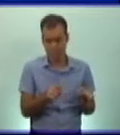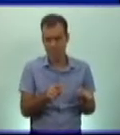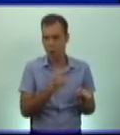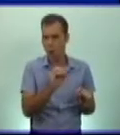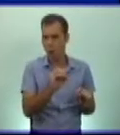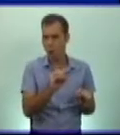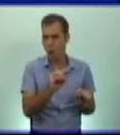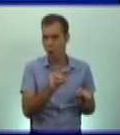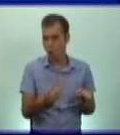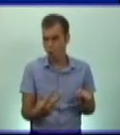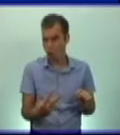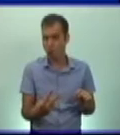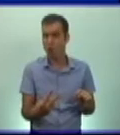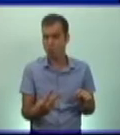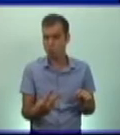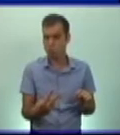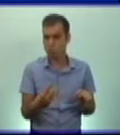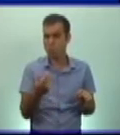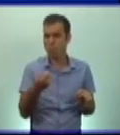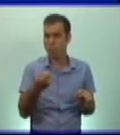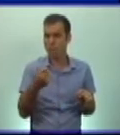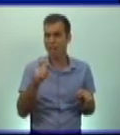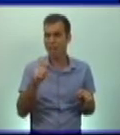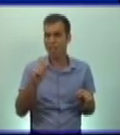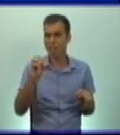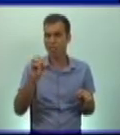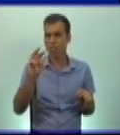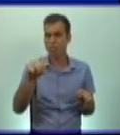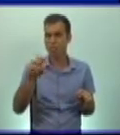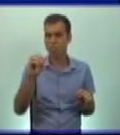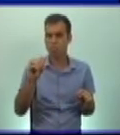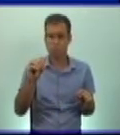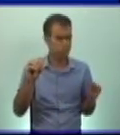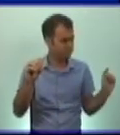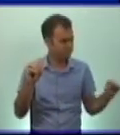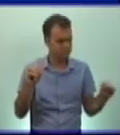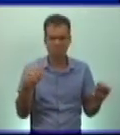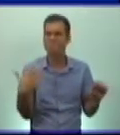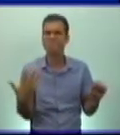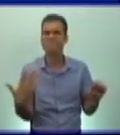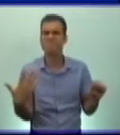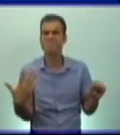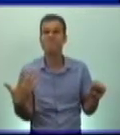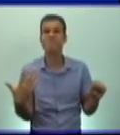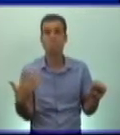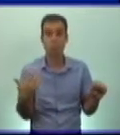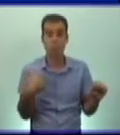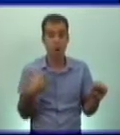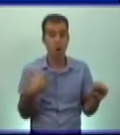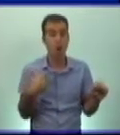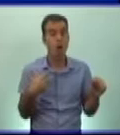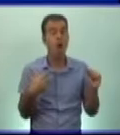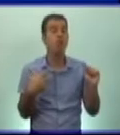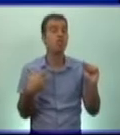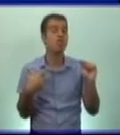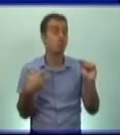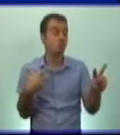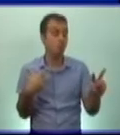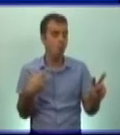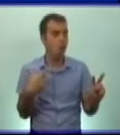oxígeno. ¿Cuántos átomos de oxígeno tengo ahora representado en los productos? Miren, tenía 2, ¿verdad? Por el